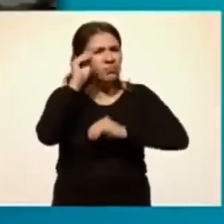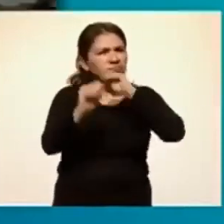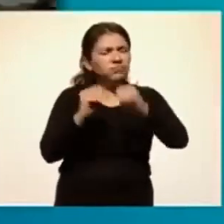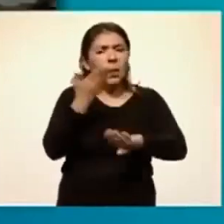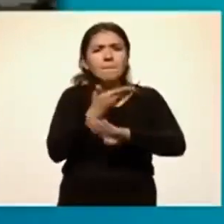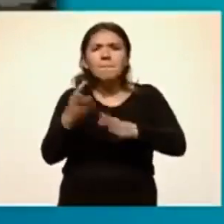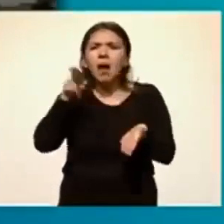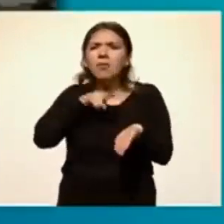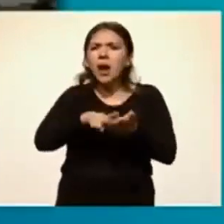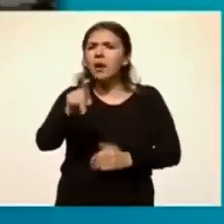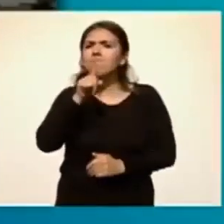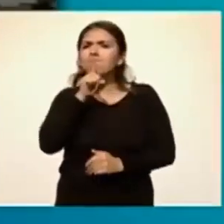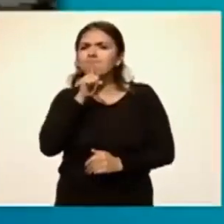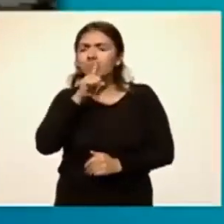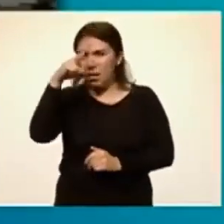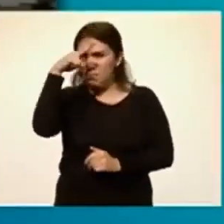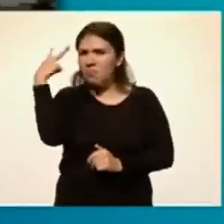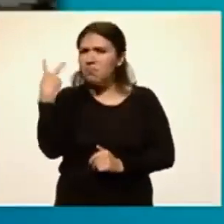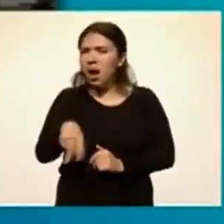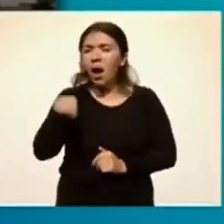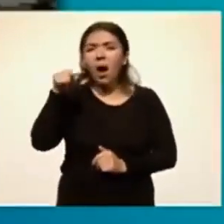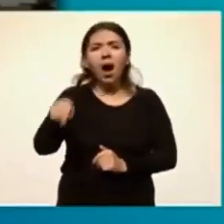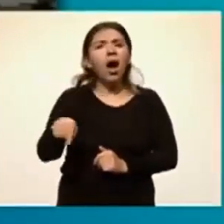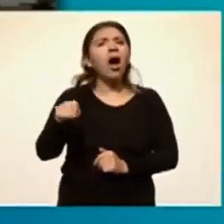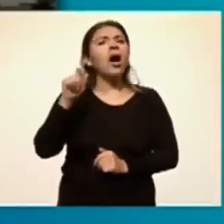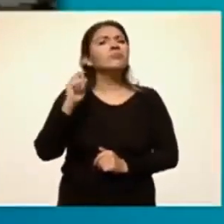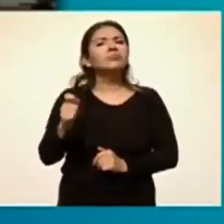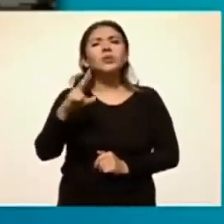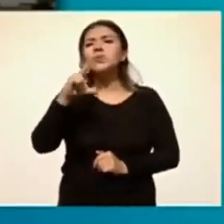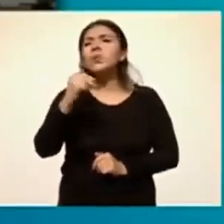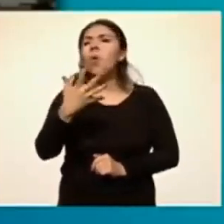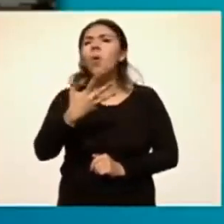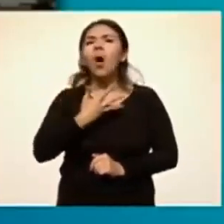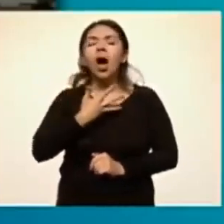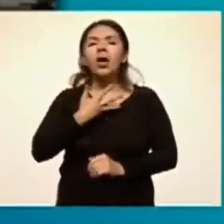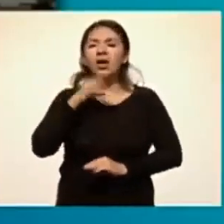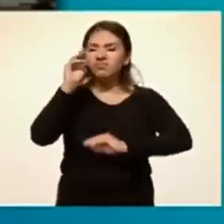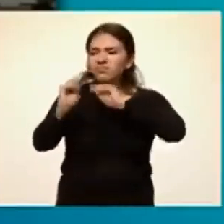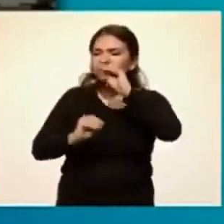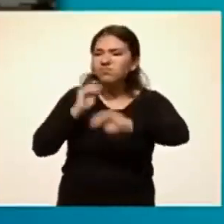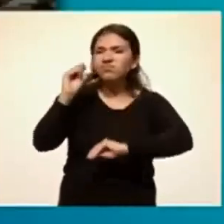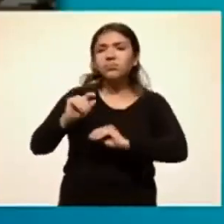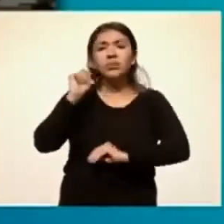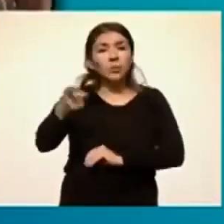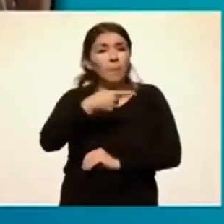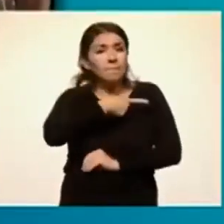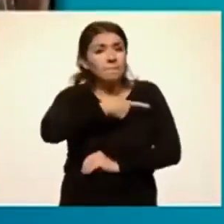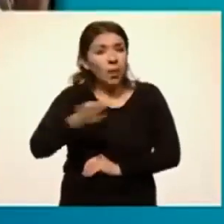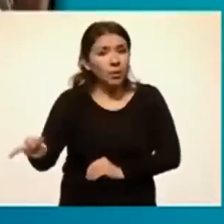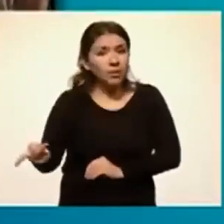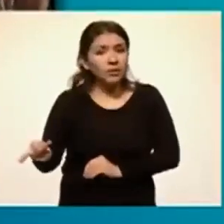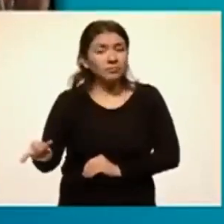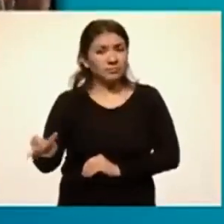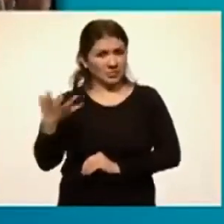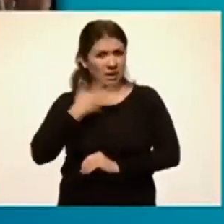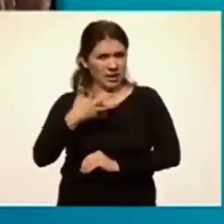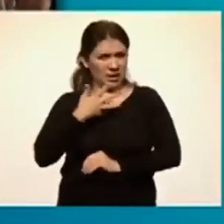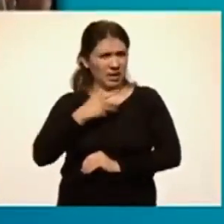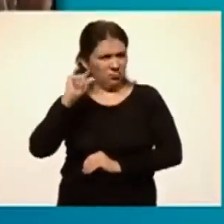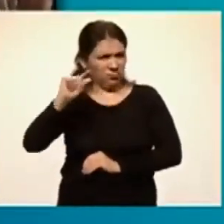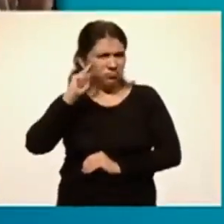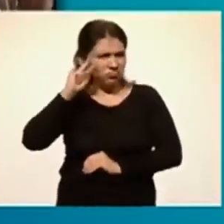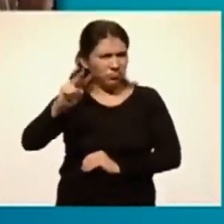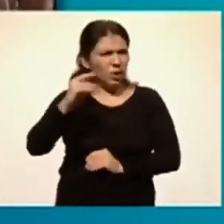blanco y negro, un México donde no existe la estética de la pobreza. Hay un momento en